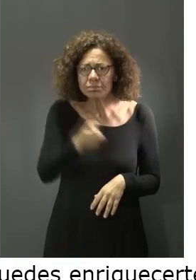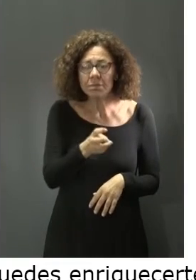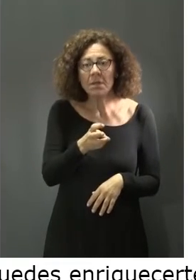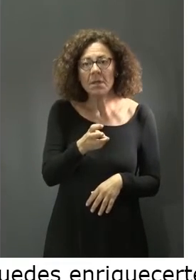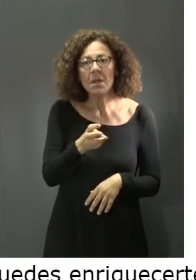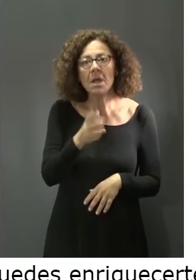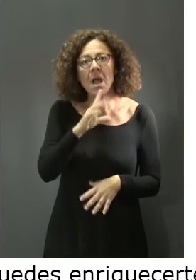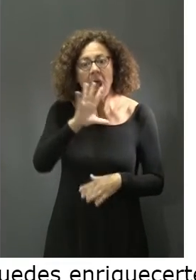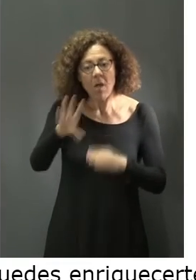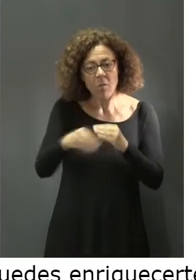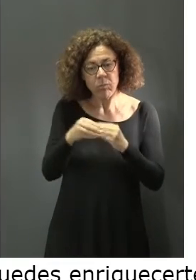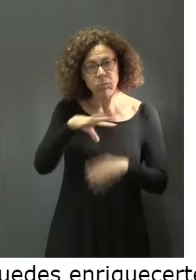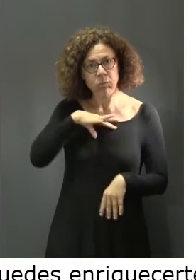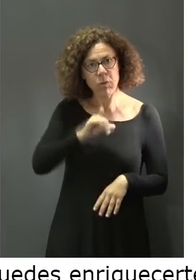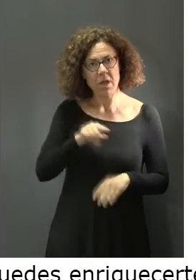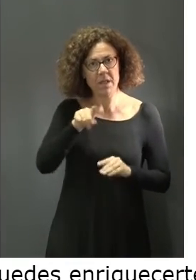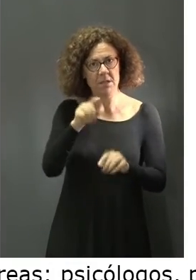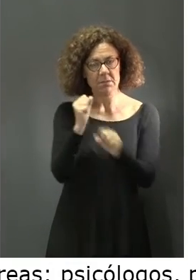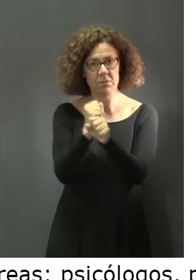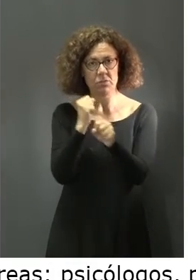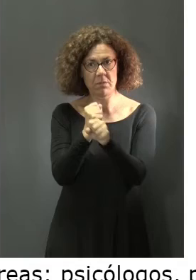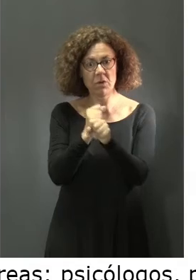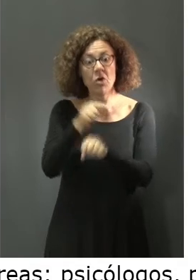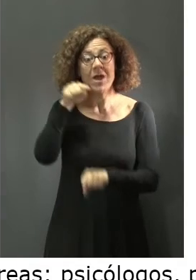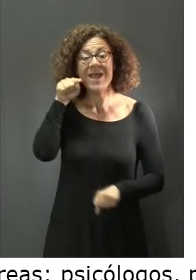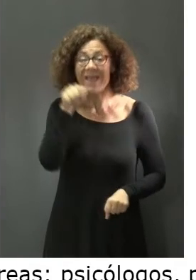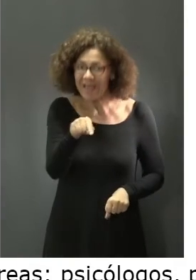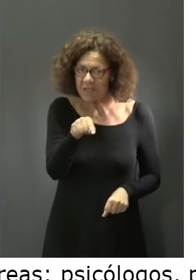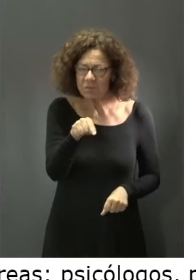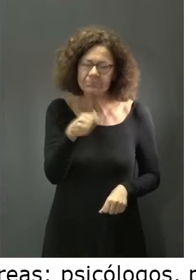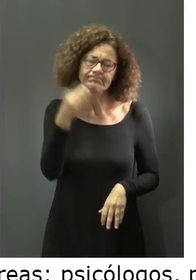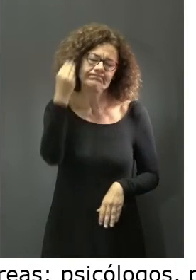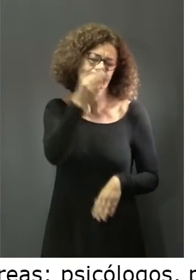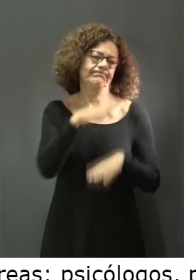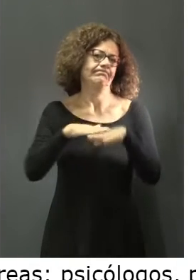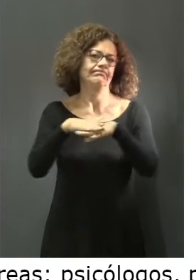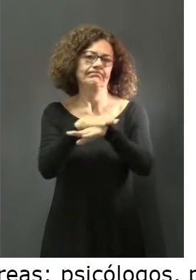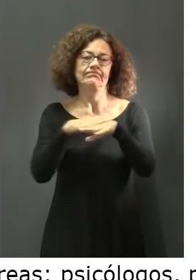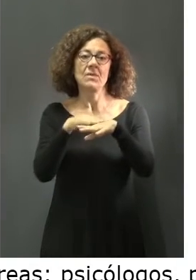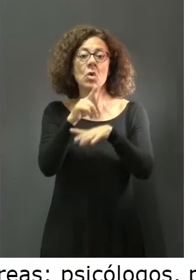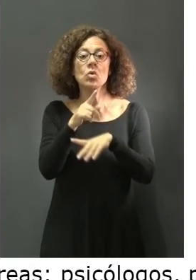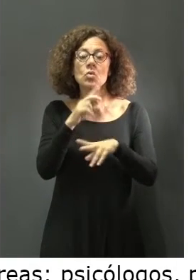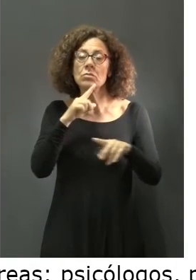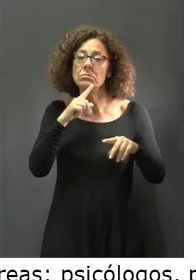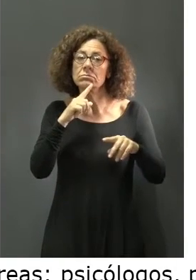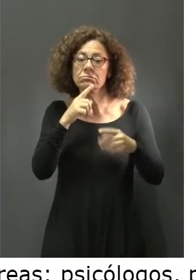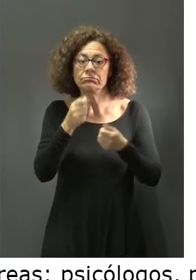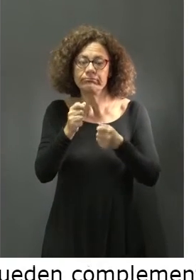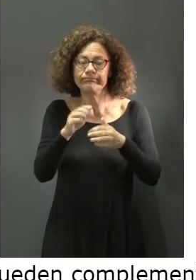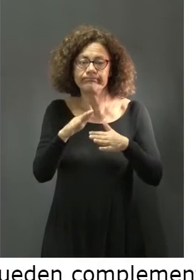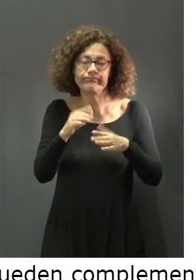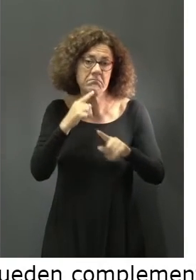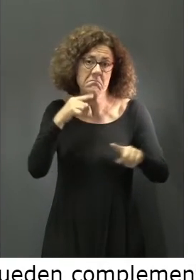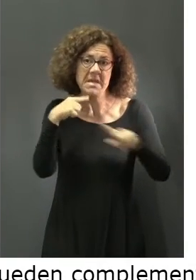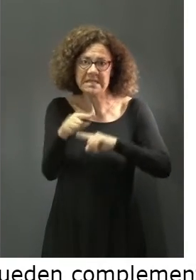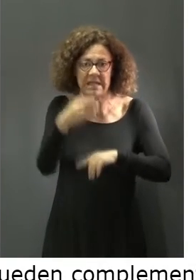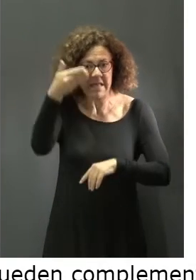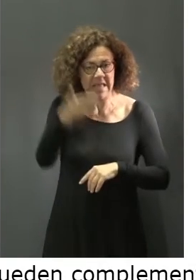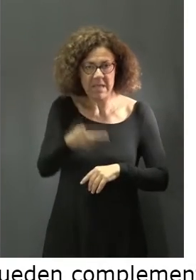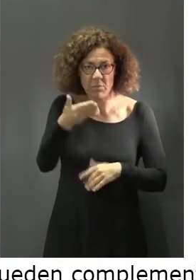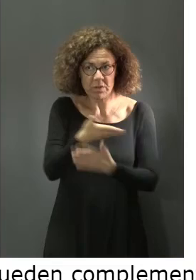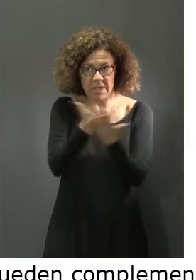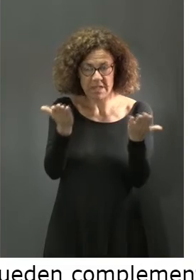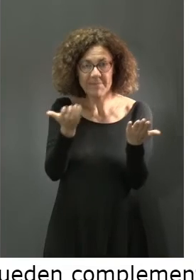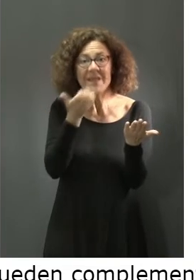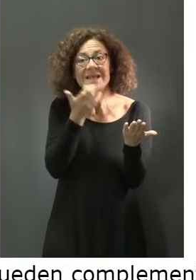pueden complementar tu labor. Y eso yo creo que es fundamental, y uno de los mensajes que yo creo que es fundamental. Si